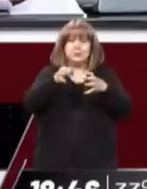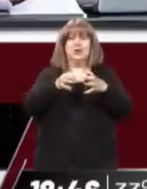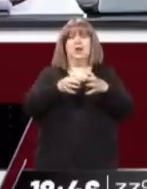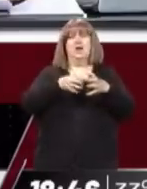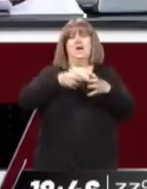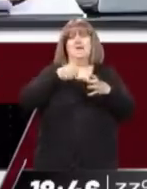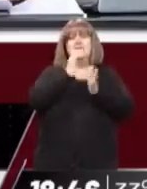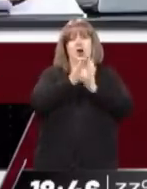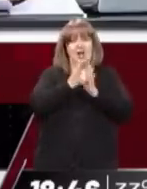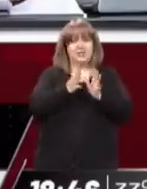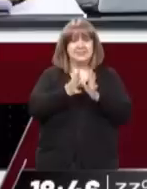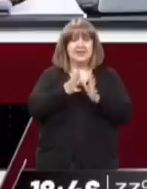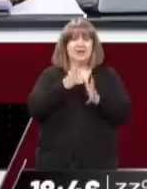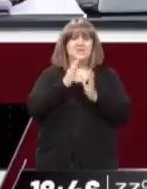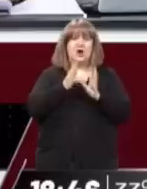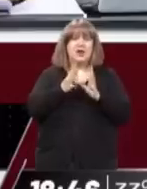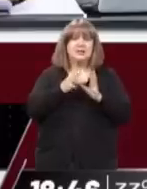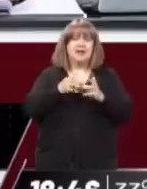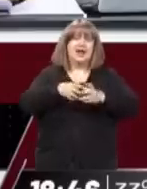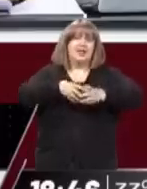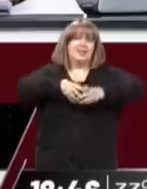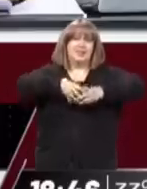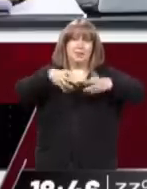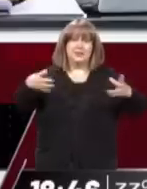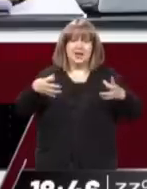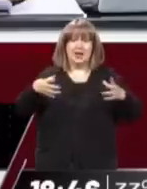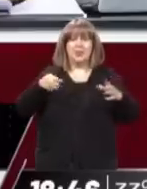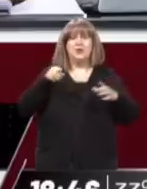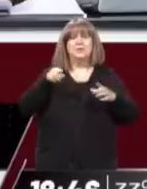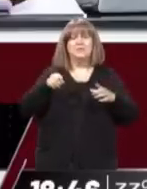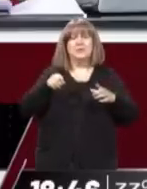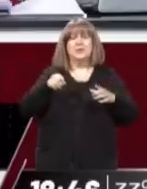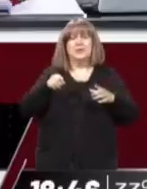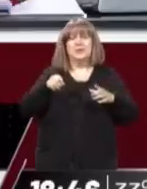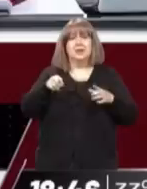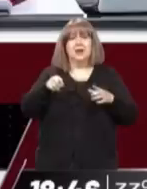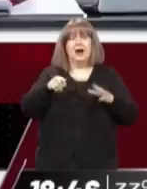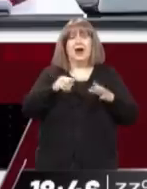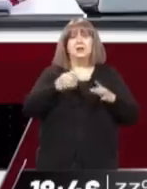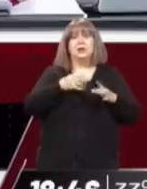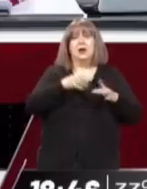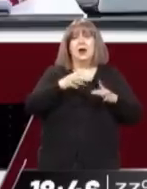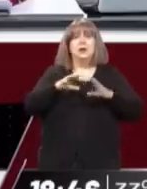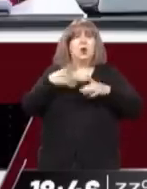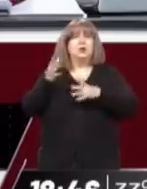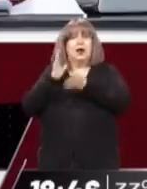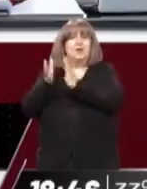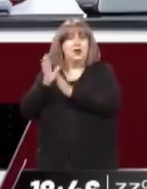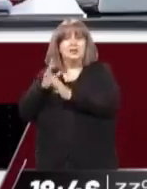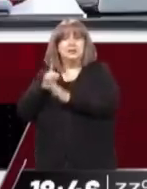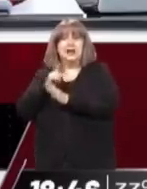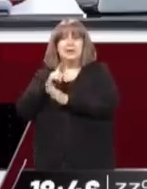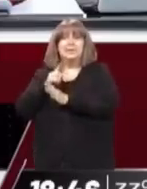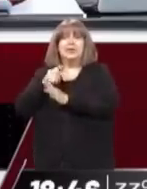tengo categorizada como una violencia rimbombante, que es donde está, es la violencia que deja huella, y hay una violencia silenciosa que tiene que